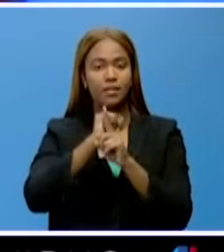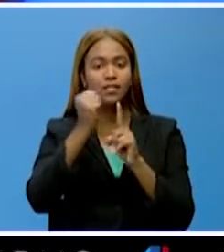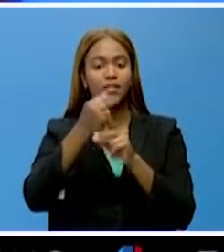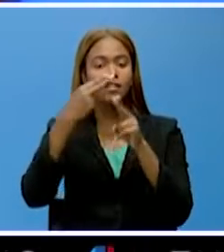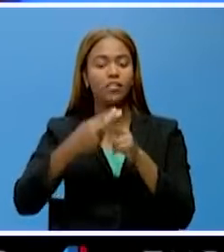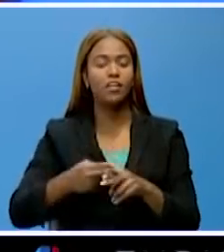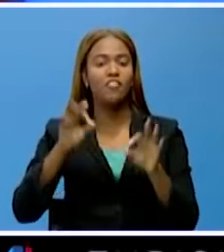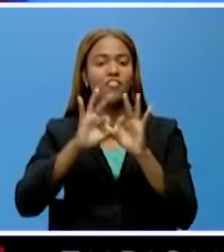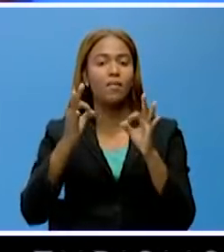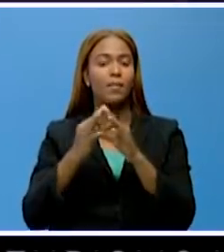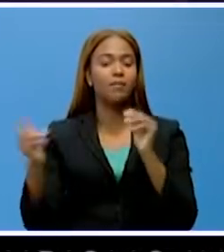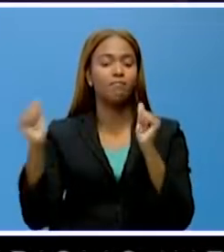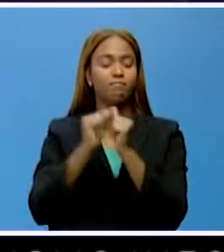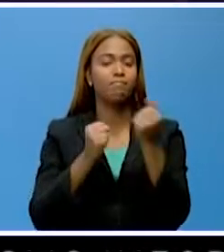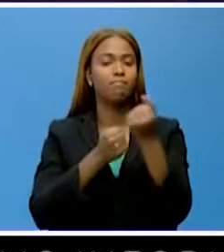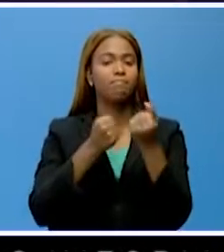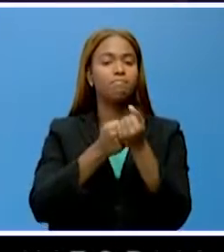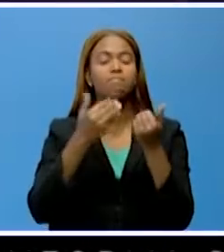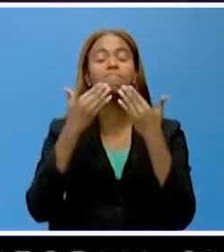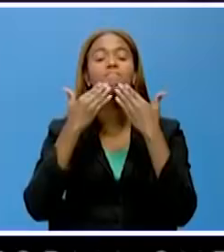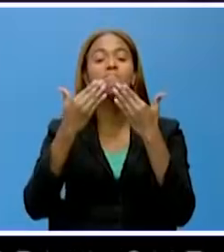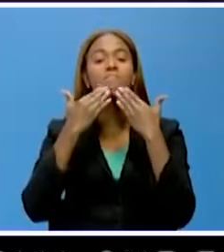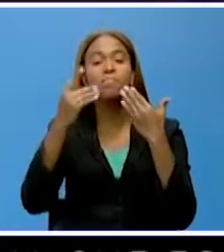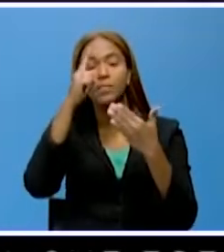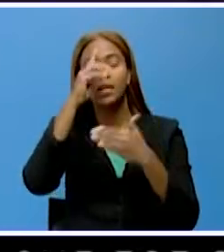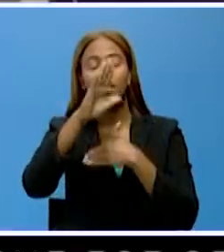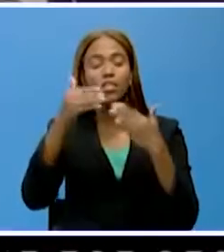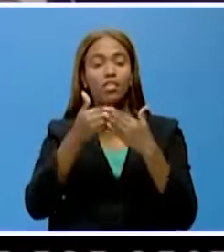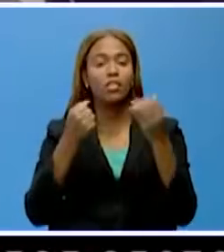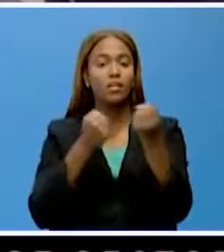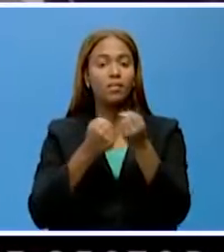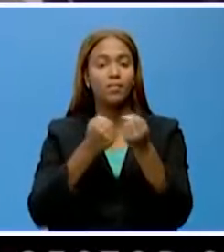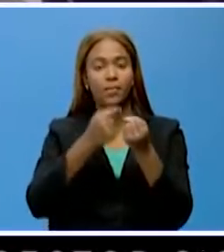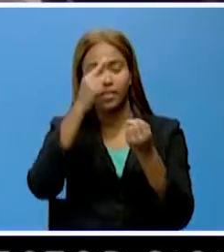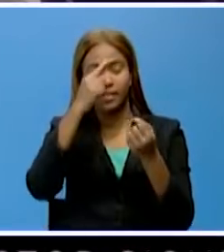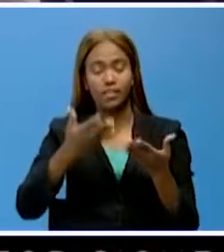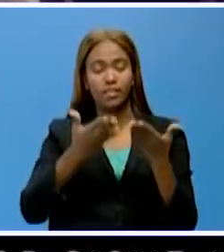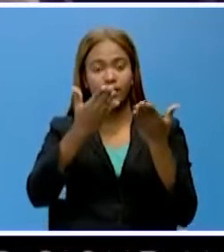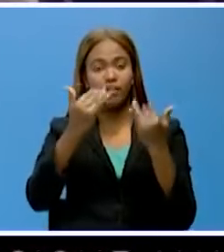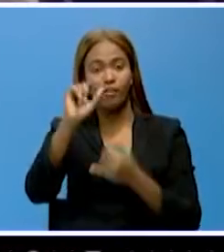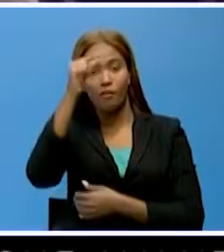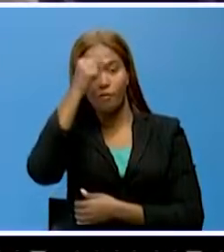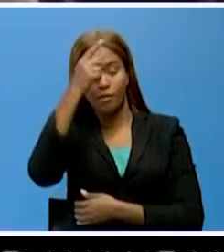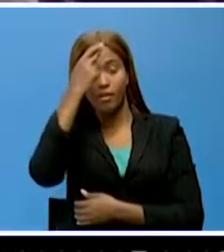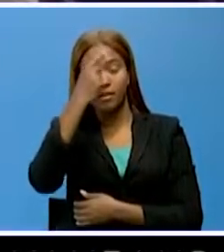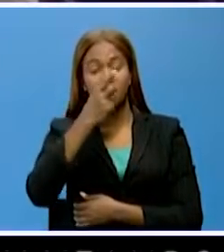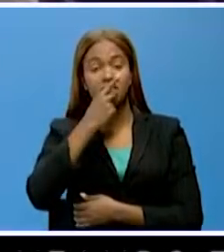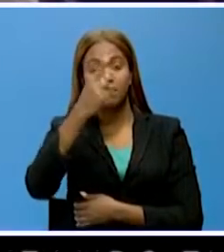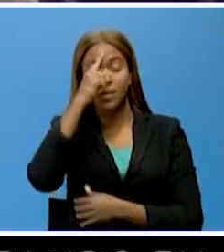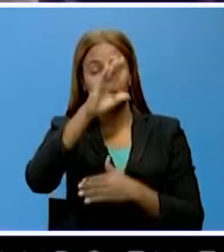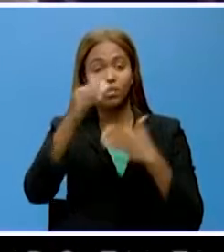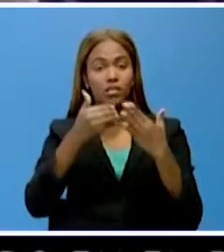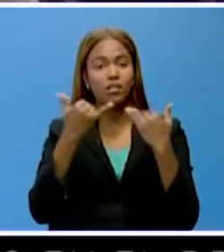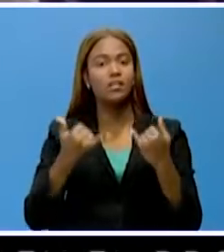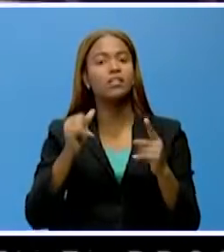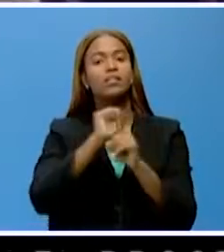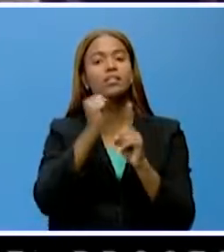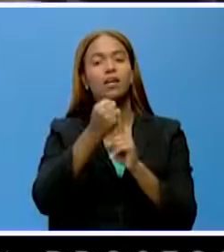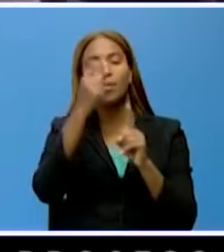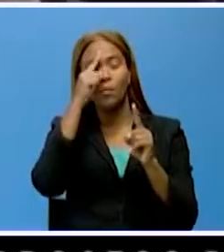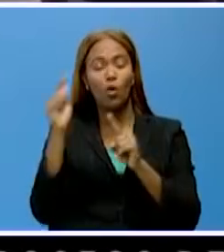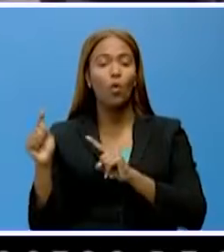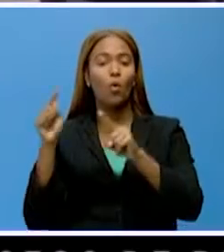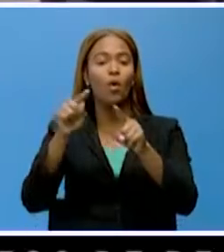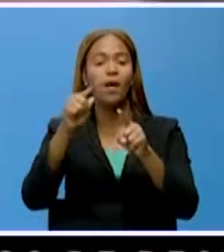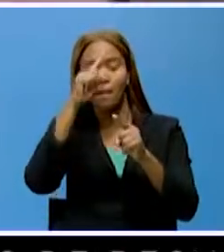llamado Familias Acompañadas agradecieron a todo el apoyo que le ha brindado el gobierno dominicano, sobre todo en este momento, por acudir